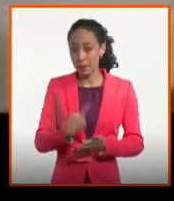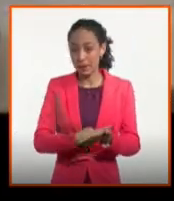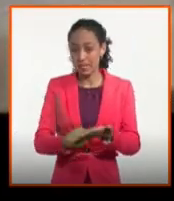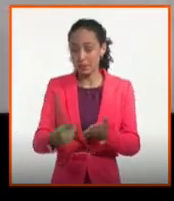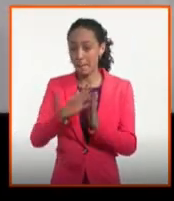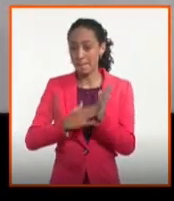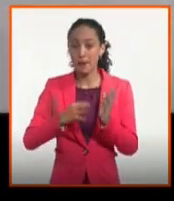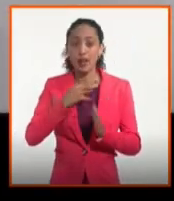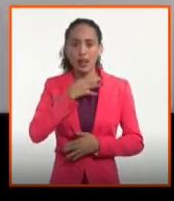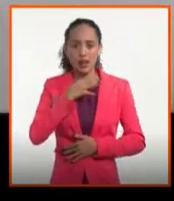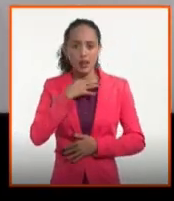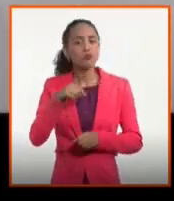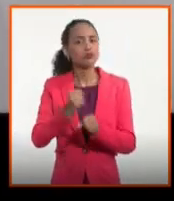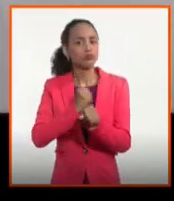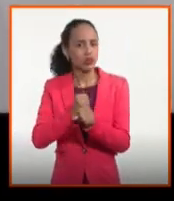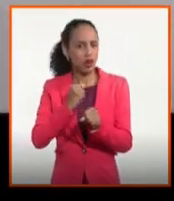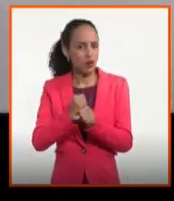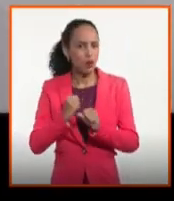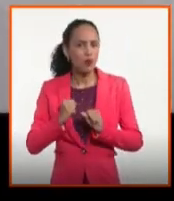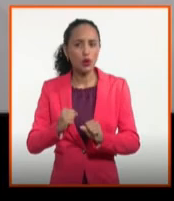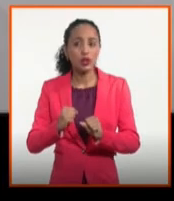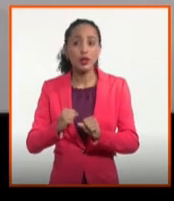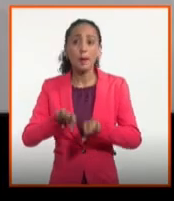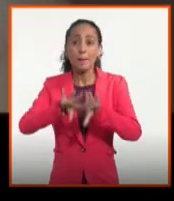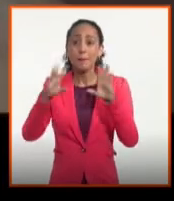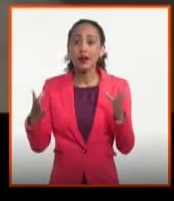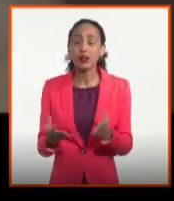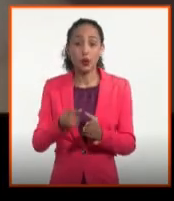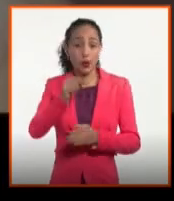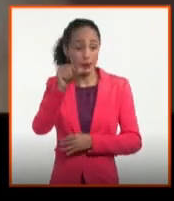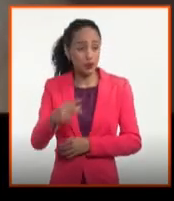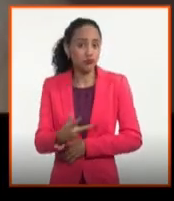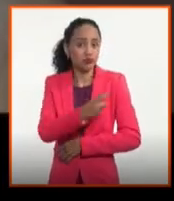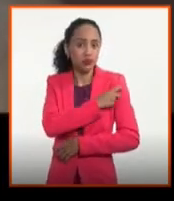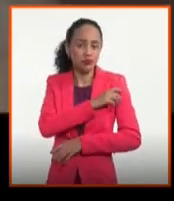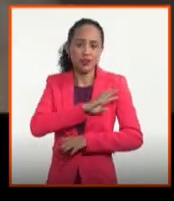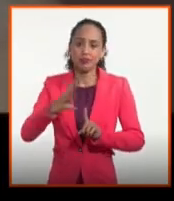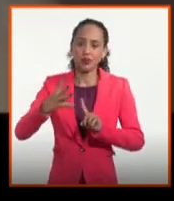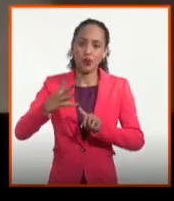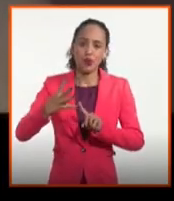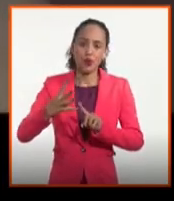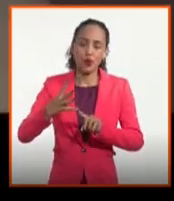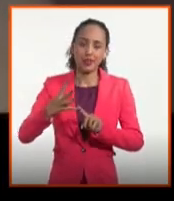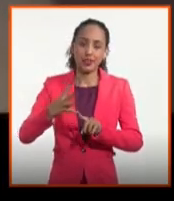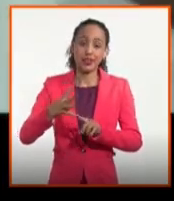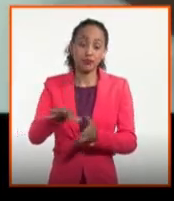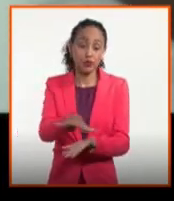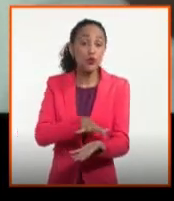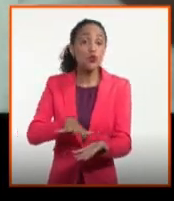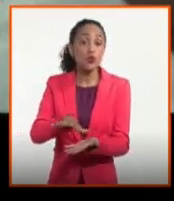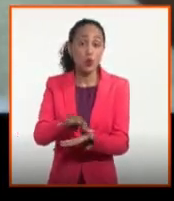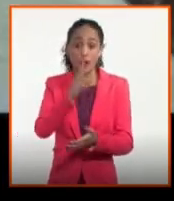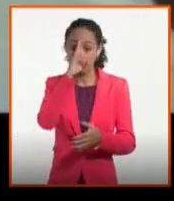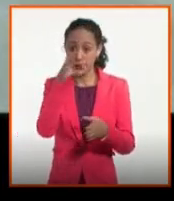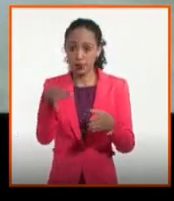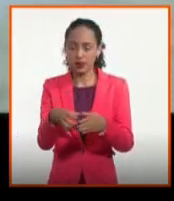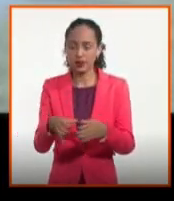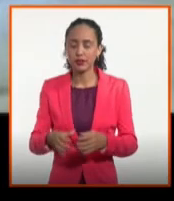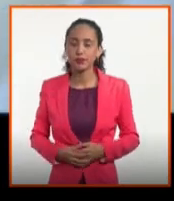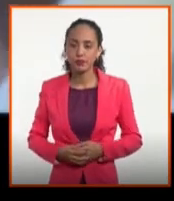ha intensificado el trabajo para completar el esquema y reforzar a la población vacuna bleu en esta área de salud estamos por el lado